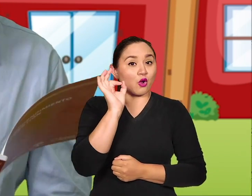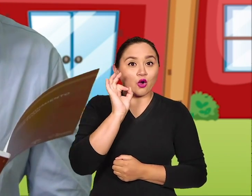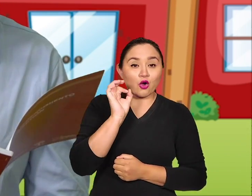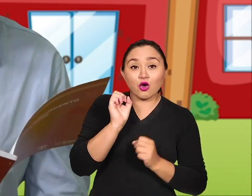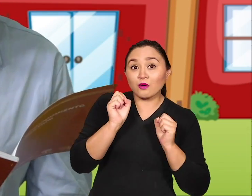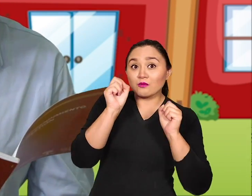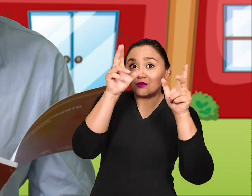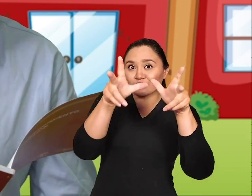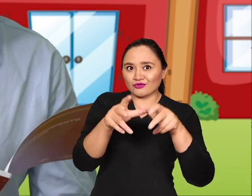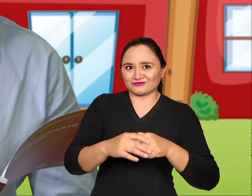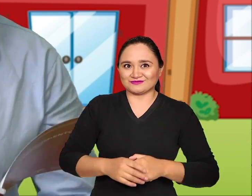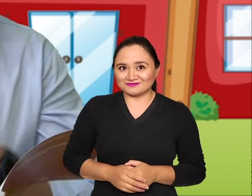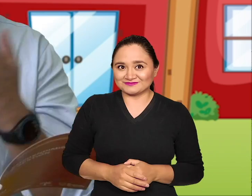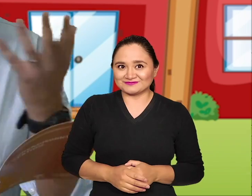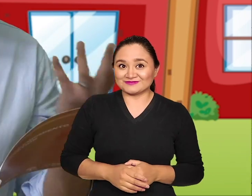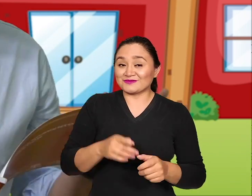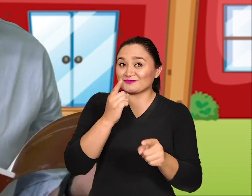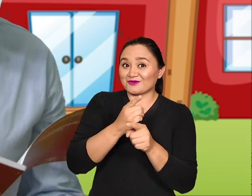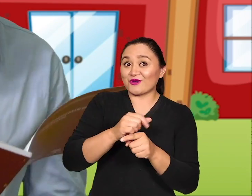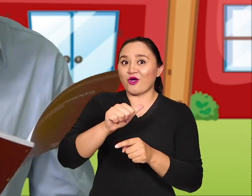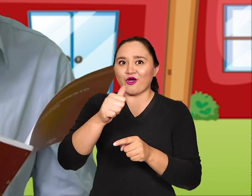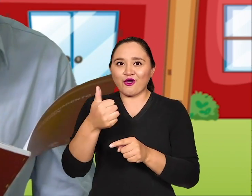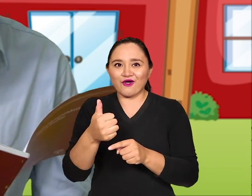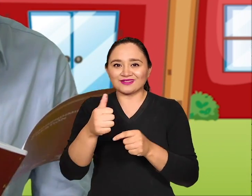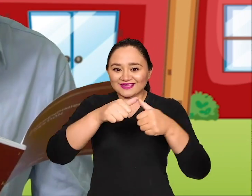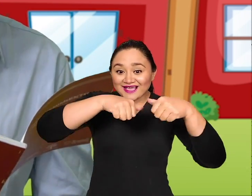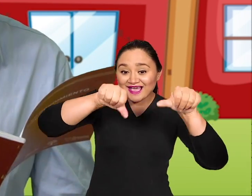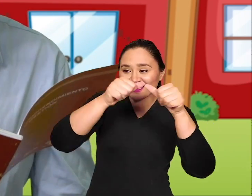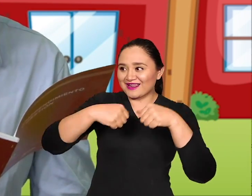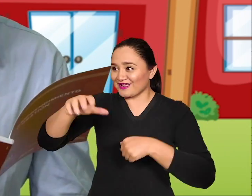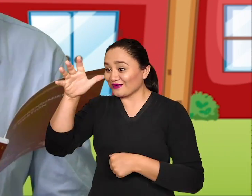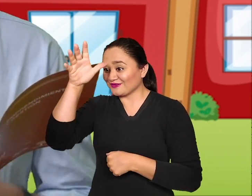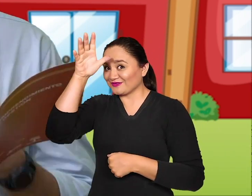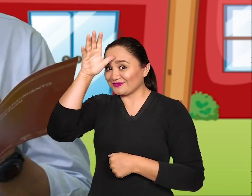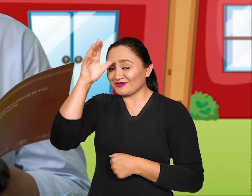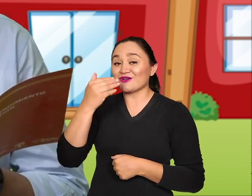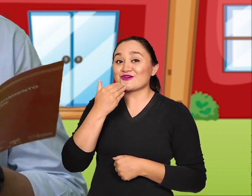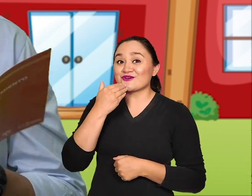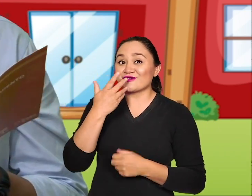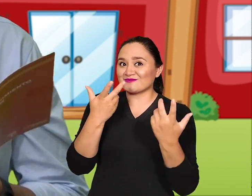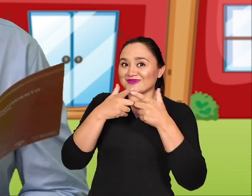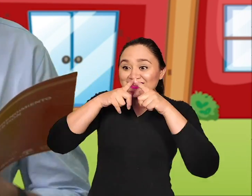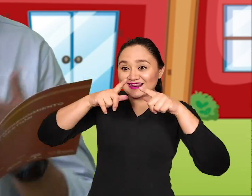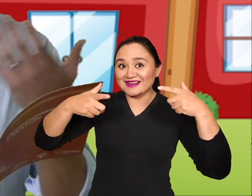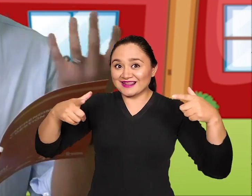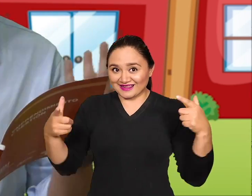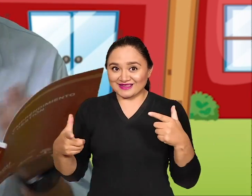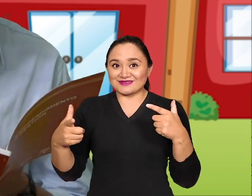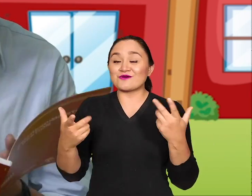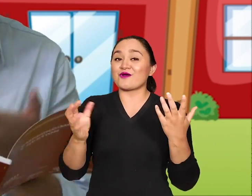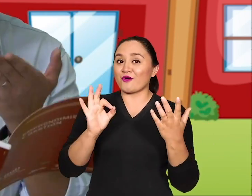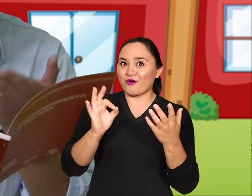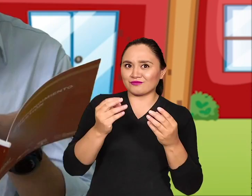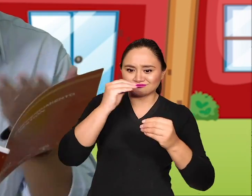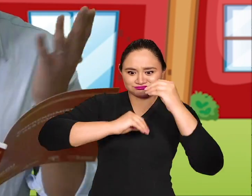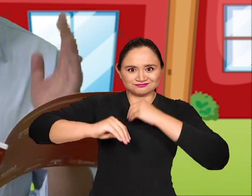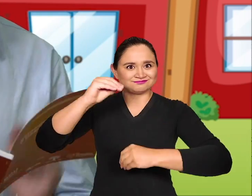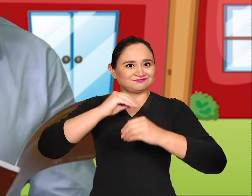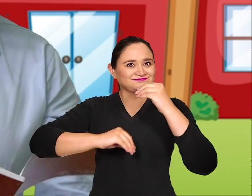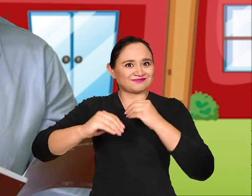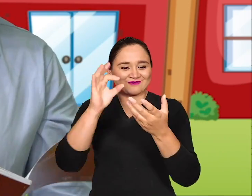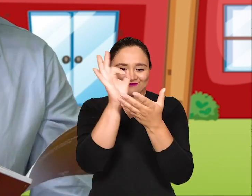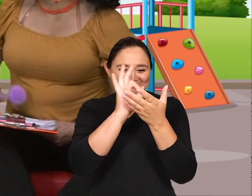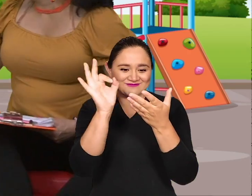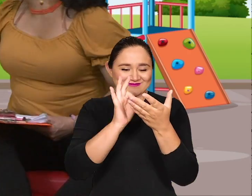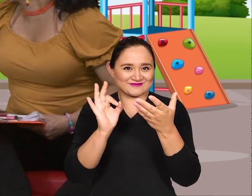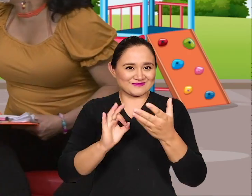argumentada. Para esto utilizan otras áreas del conocimiento, como desde la lengua y literatura, la elaboración de informes de